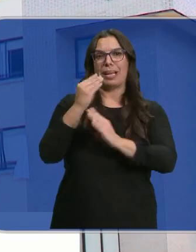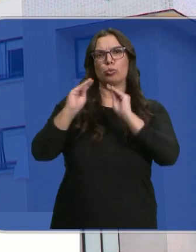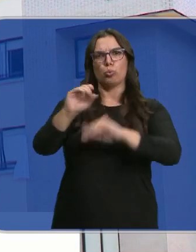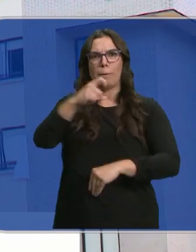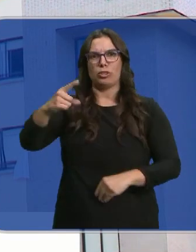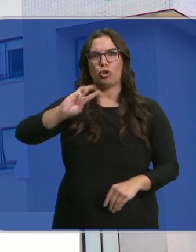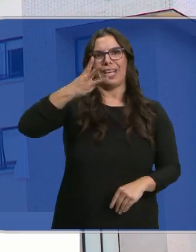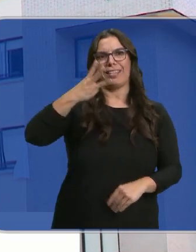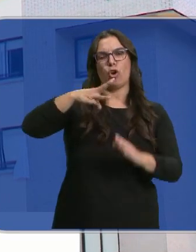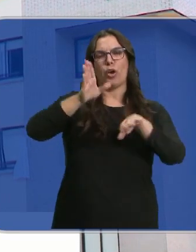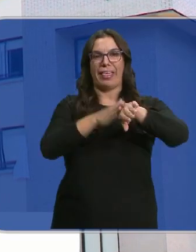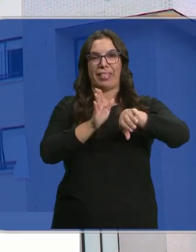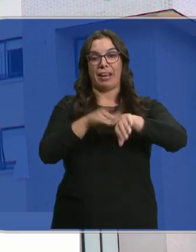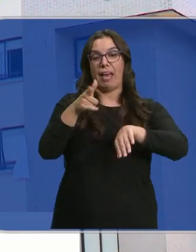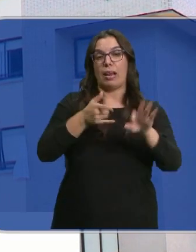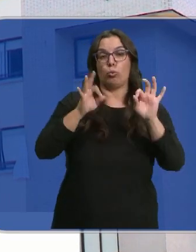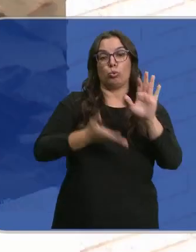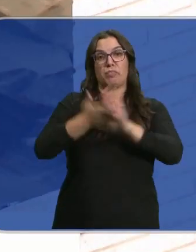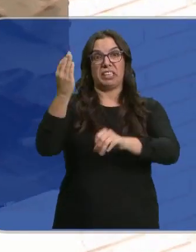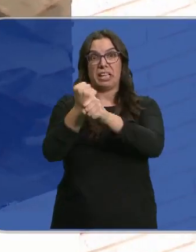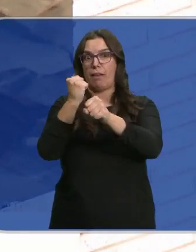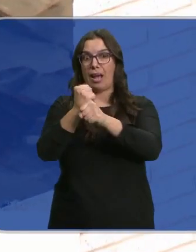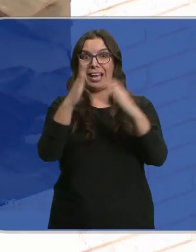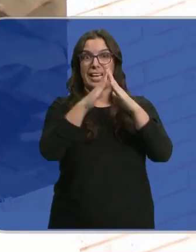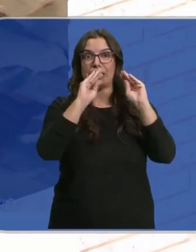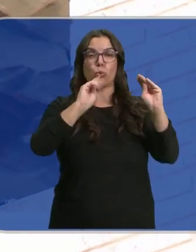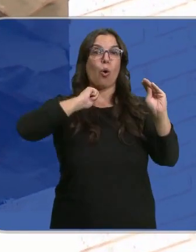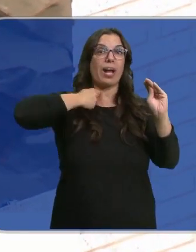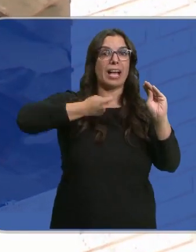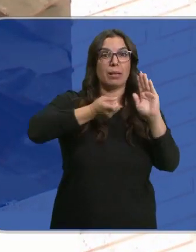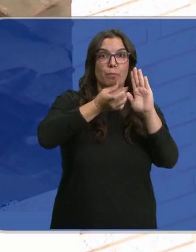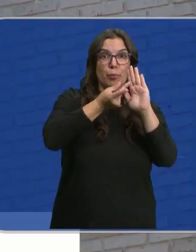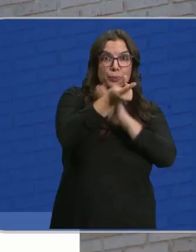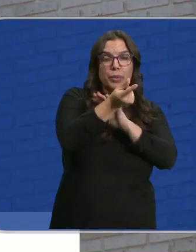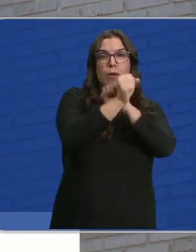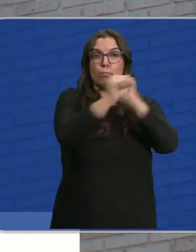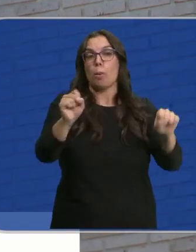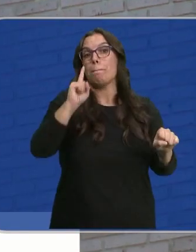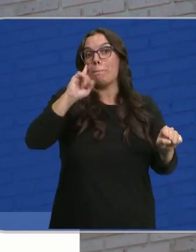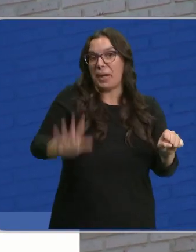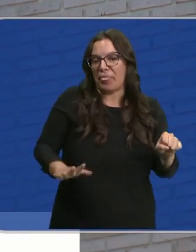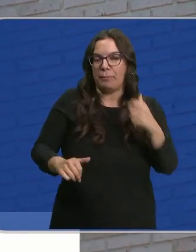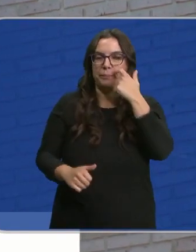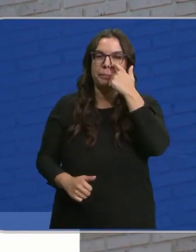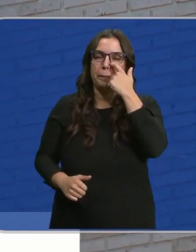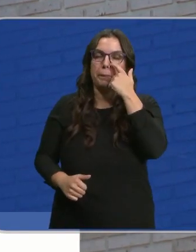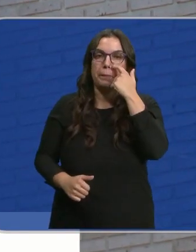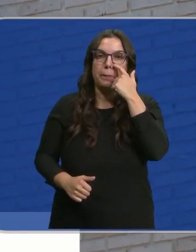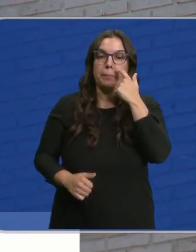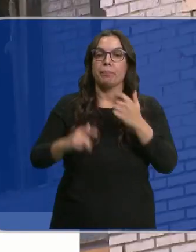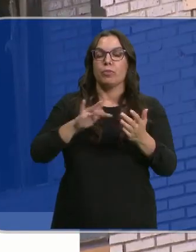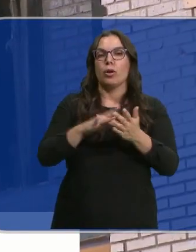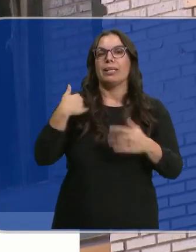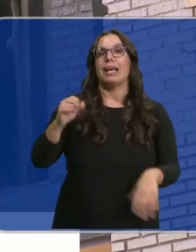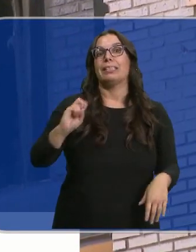tercero izquierda. Cuando el varón se iba a trabajar, su vivienda explosionó debido a un escape de gas, según apuntan las primeras hipótesis. Se trata del